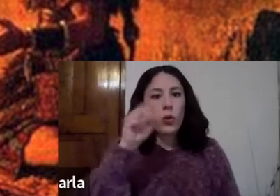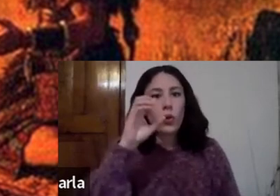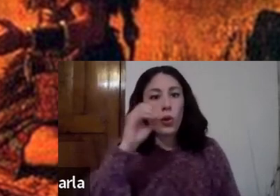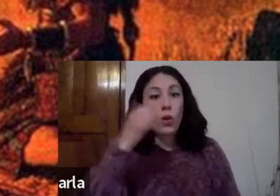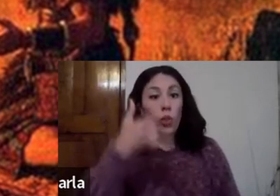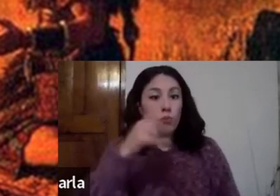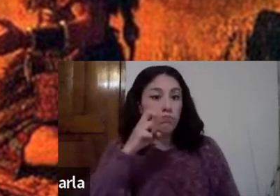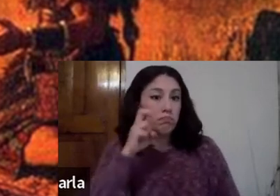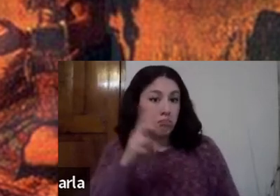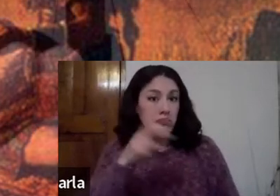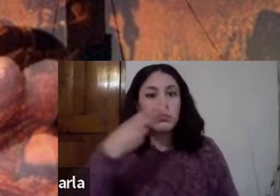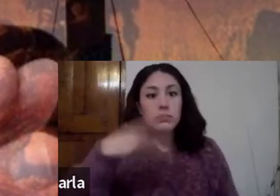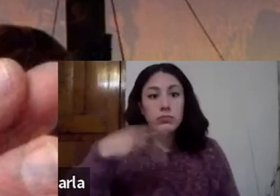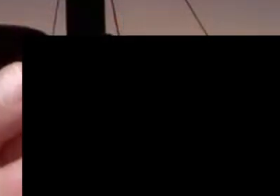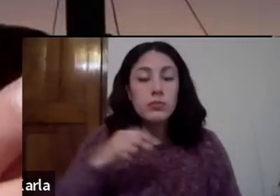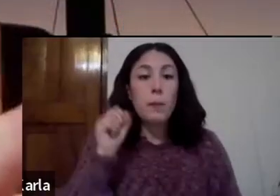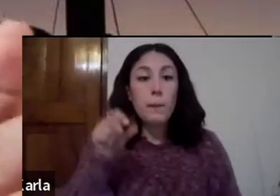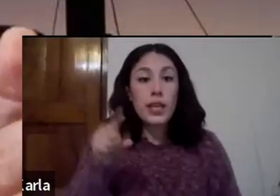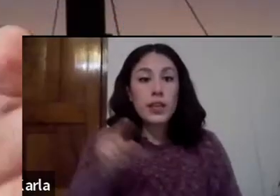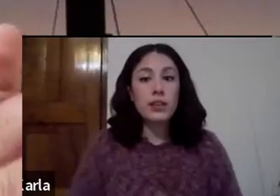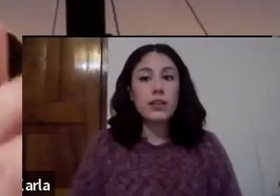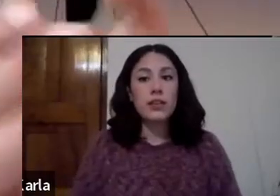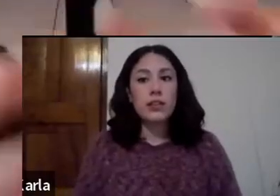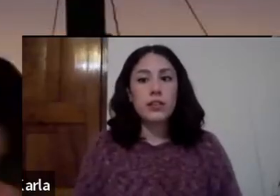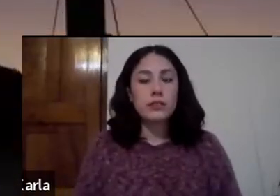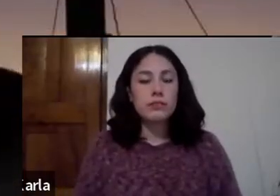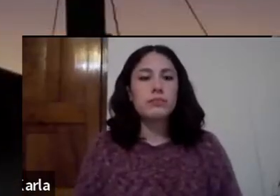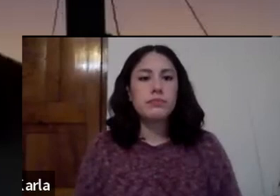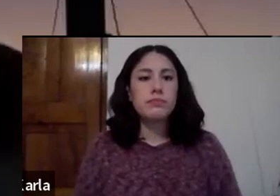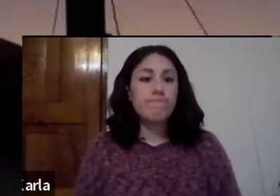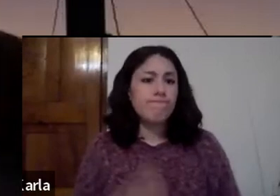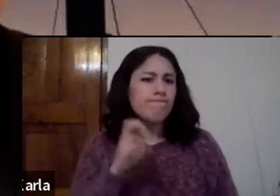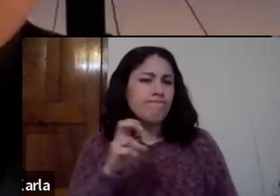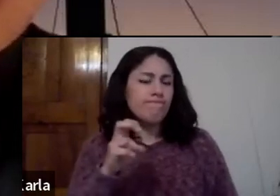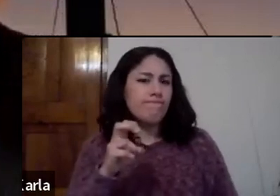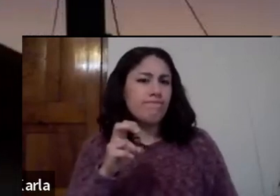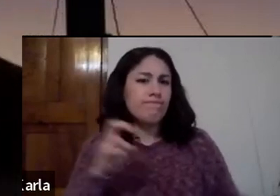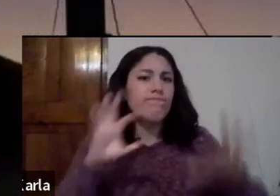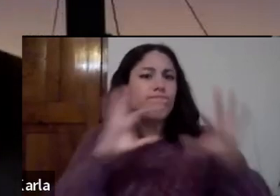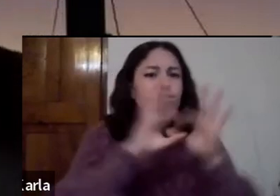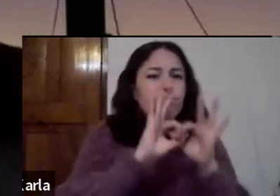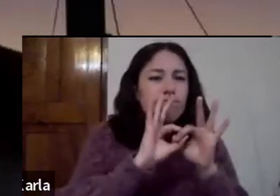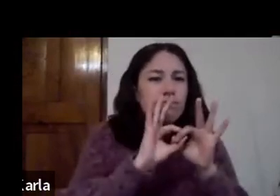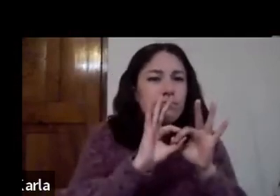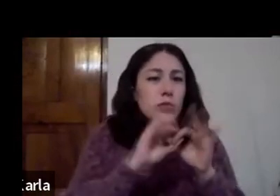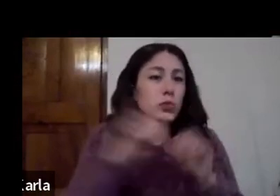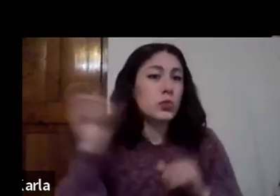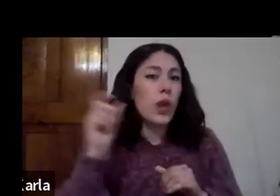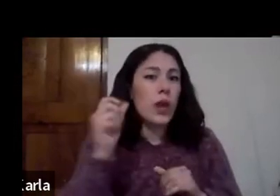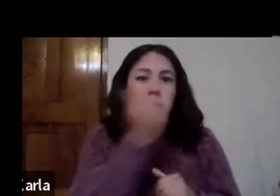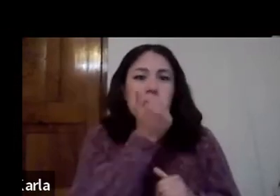Así como este pacto, ¿verdad? Cuando Dios se revela a Abraham, Abraham pasa de